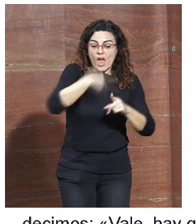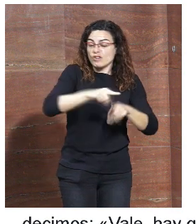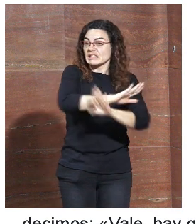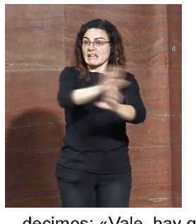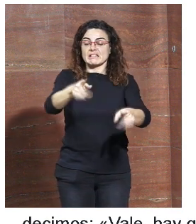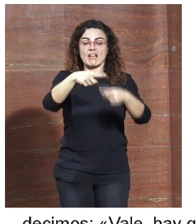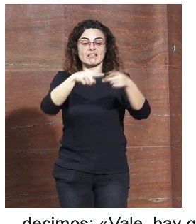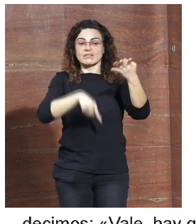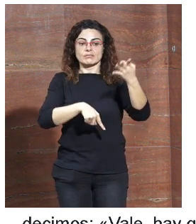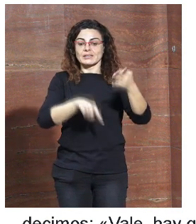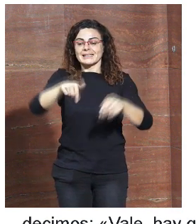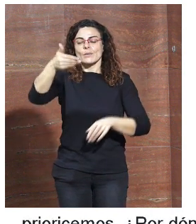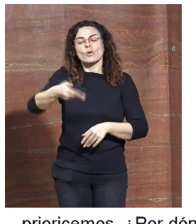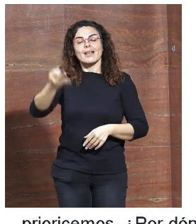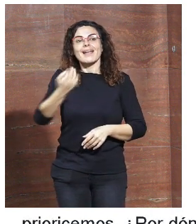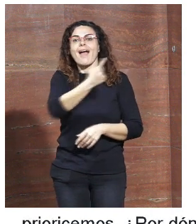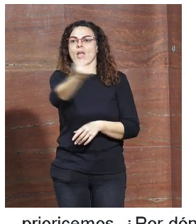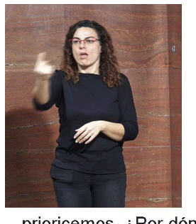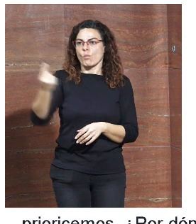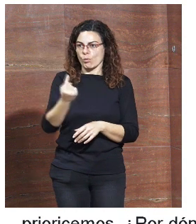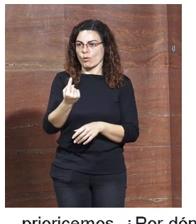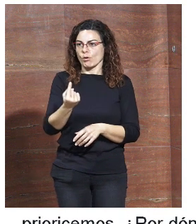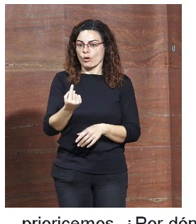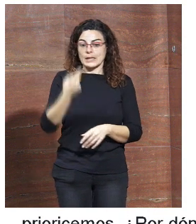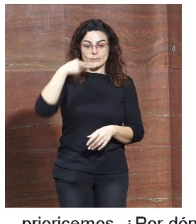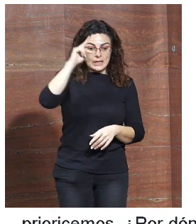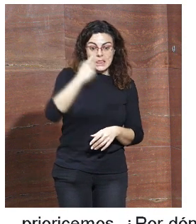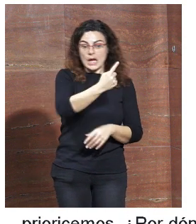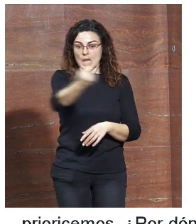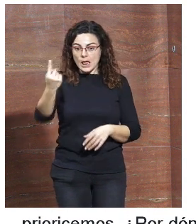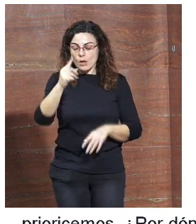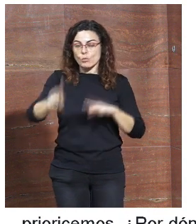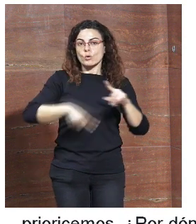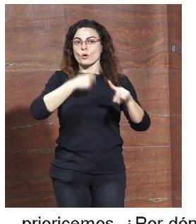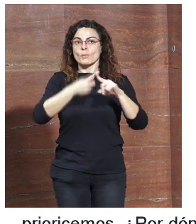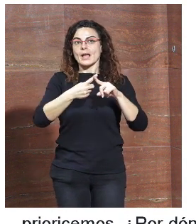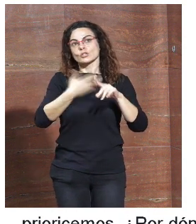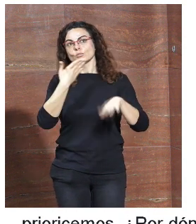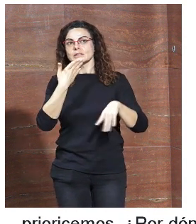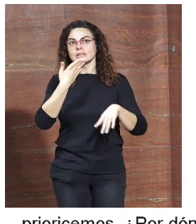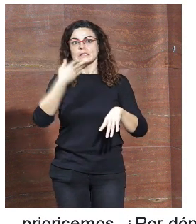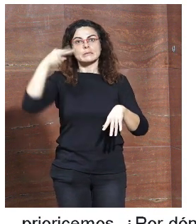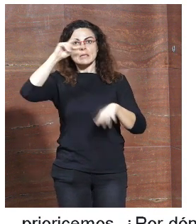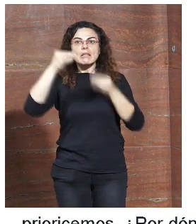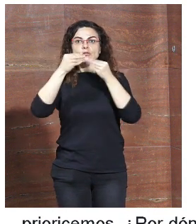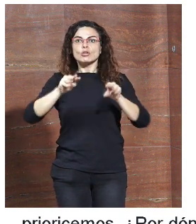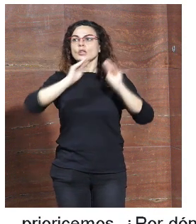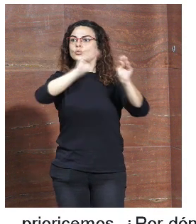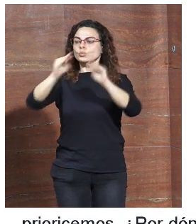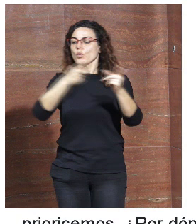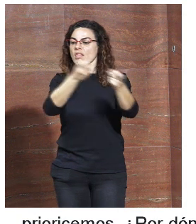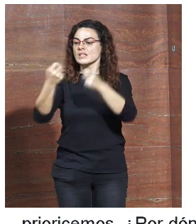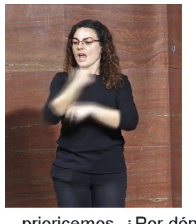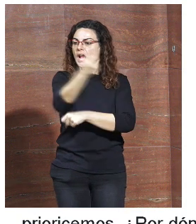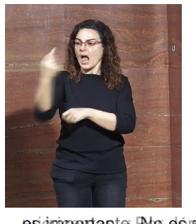técnica. Aquí importa mucho cada uno qué experiencias tiene y cuál es su mochila, digamos. Por lo tanto, de necesidades a derechos también